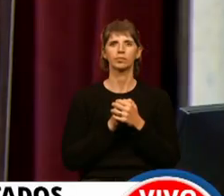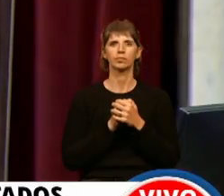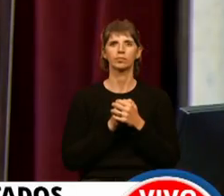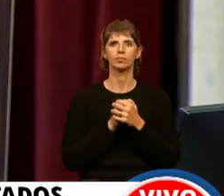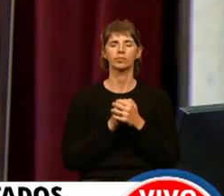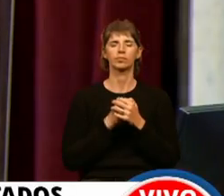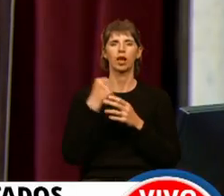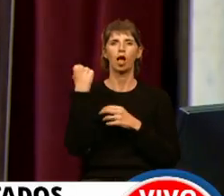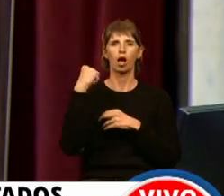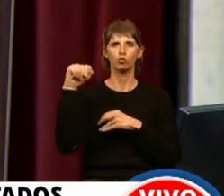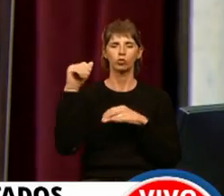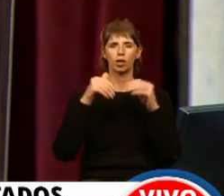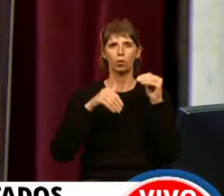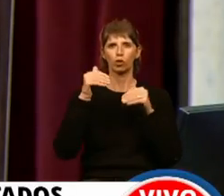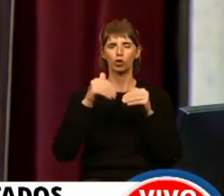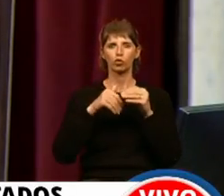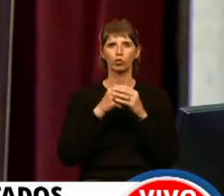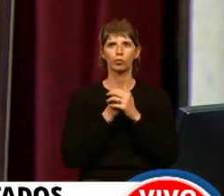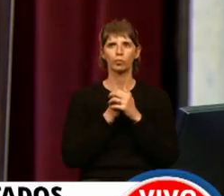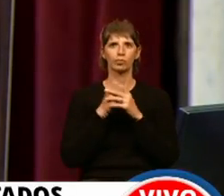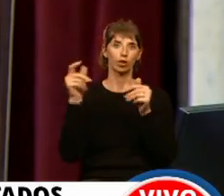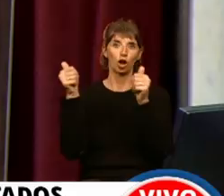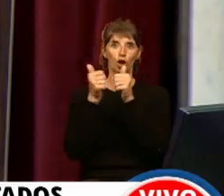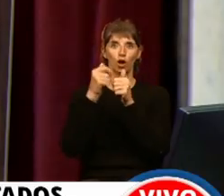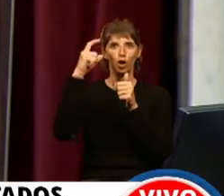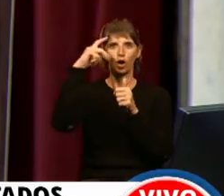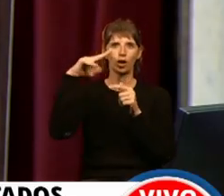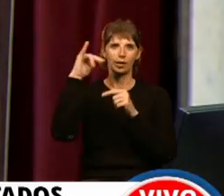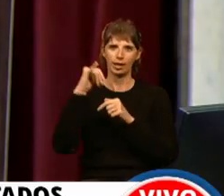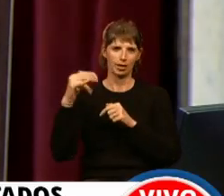ausente a la hora de votar está con enríquez